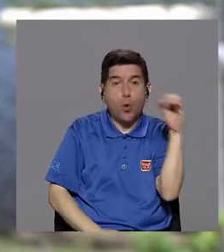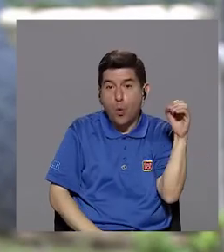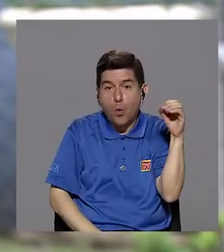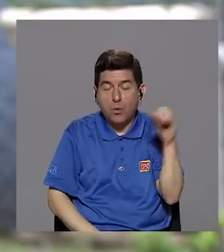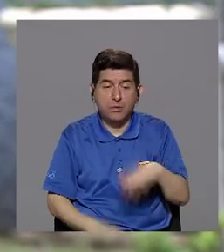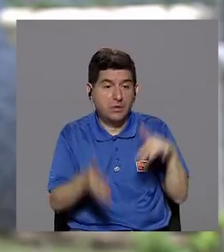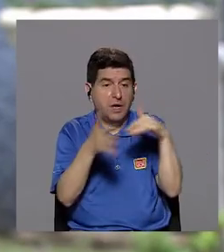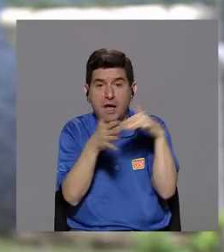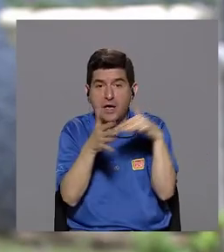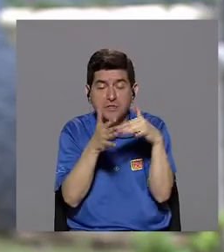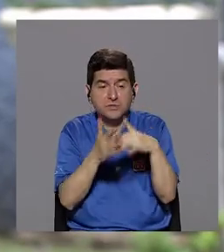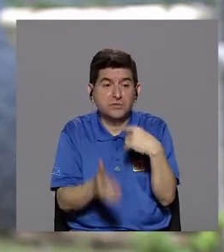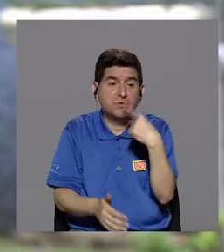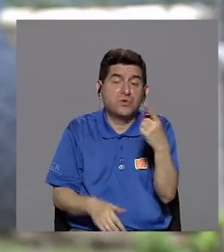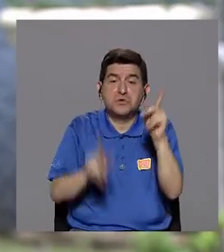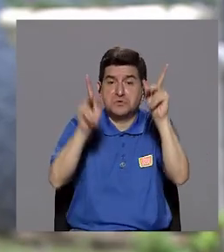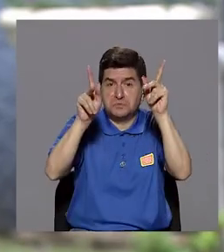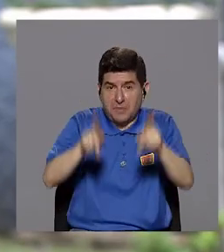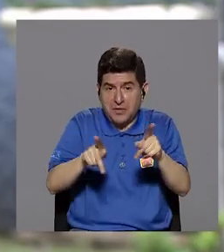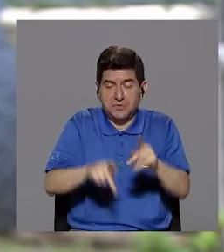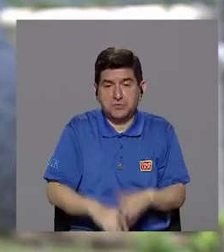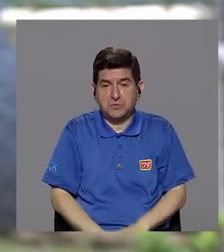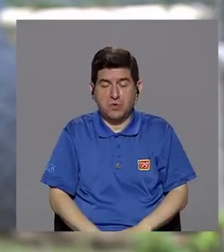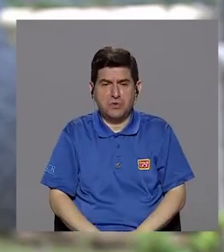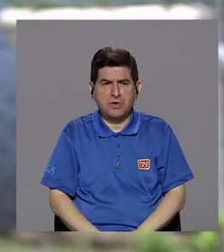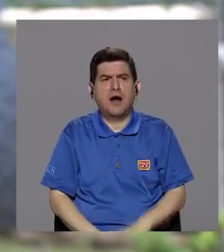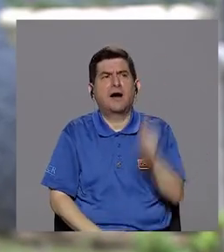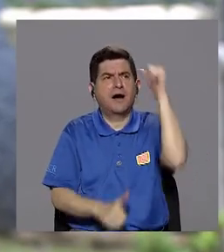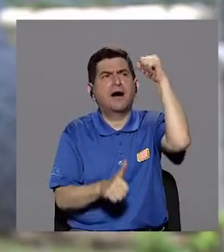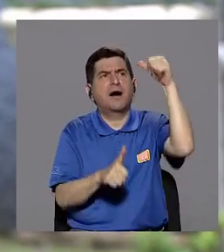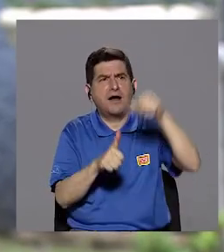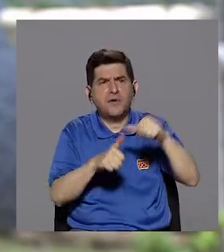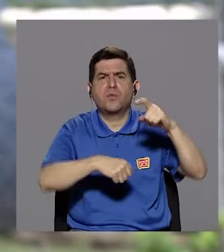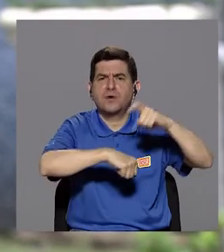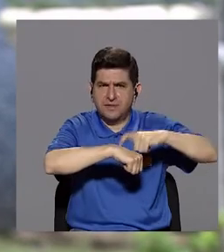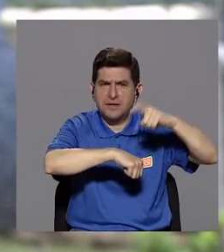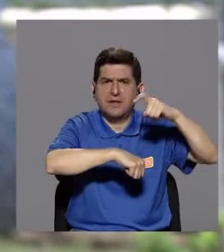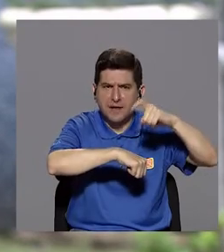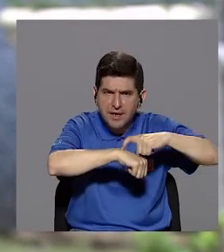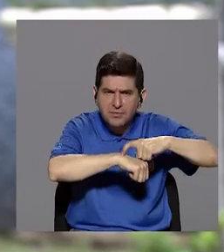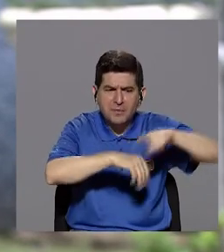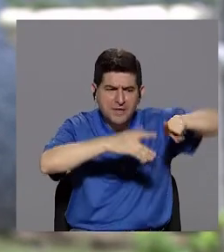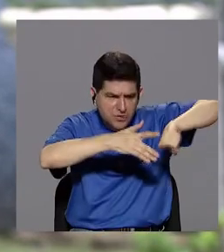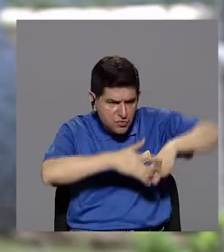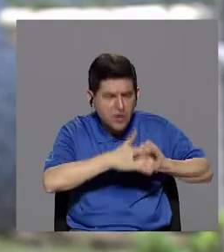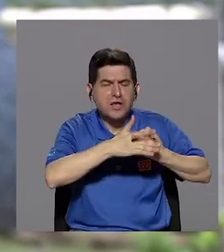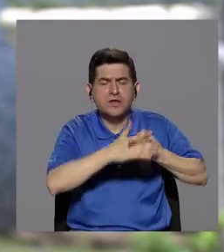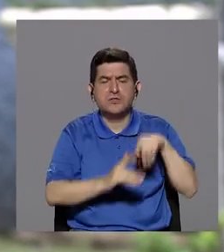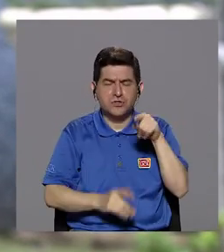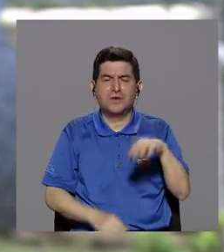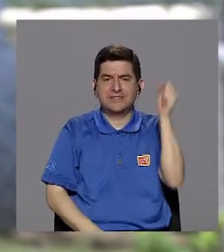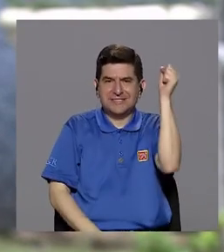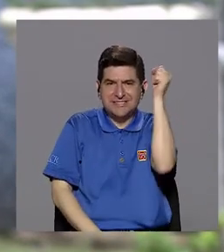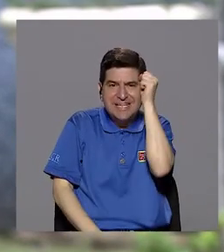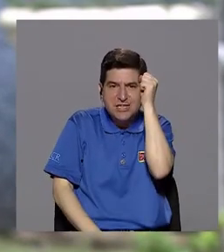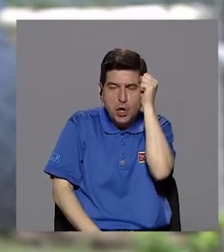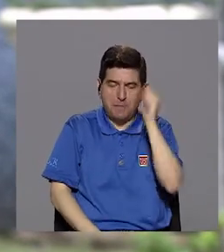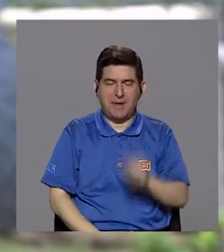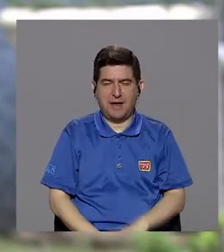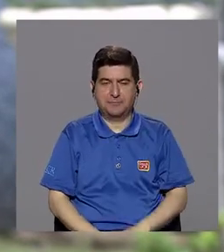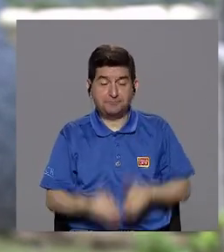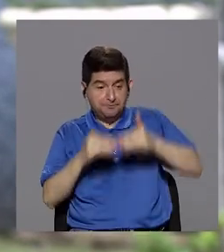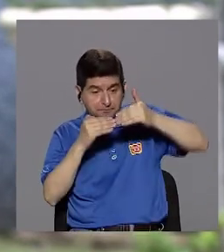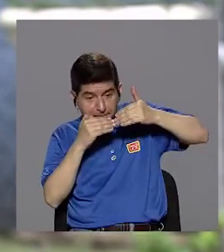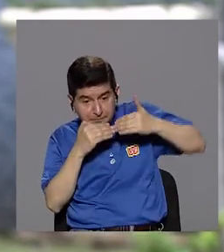algunos estudios refieren que la persona puede recordar el evento que desencadenó el síndrome y a partir de